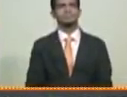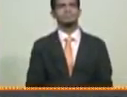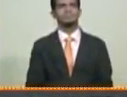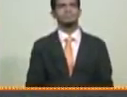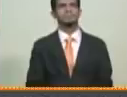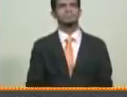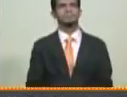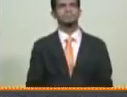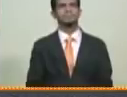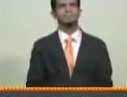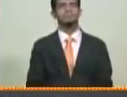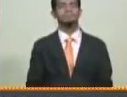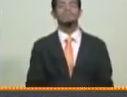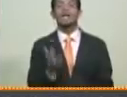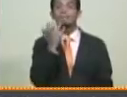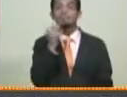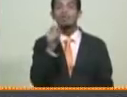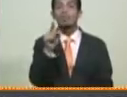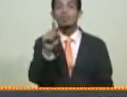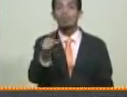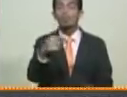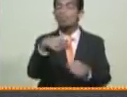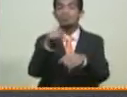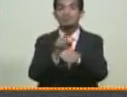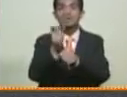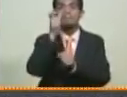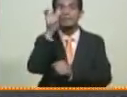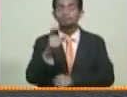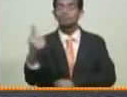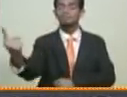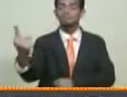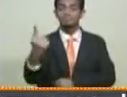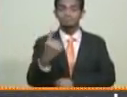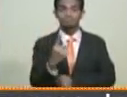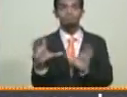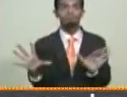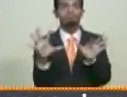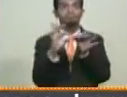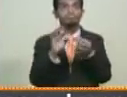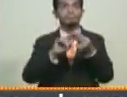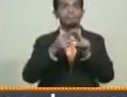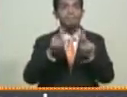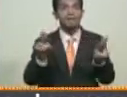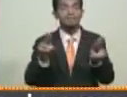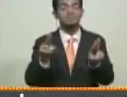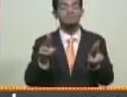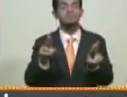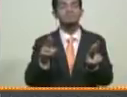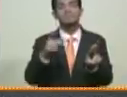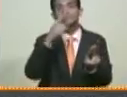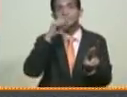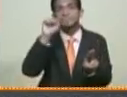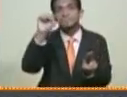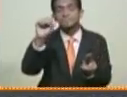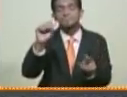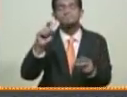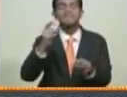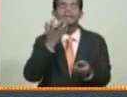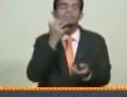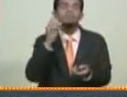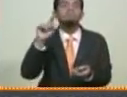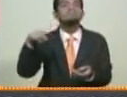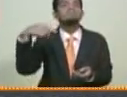no solo la necesidad, sino la disposición a ir a un proceso de reconciliación y de pacificación es el presidente Maduro. Mañana los que